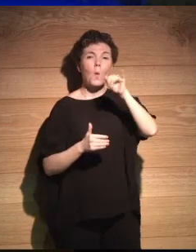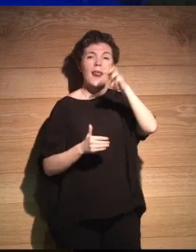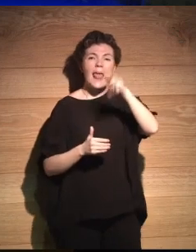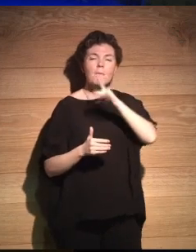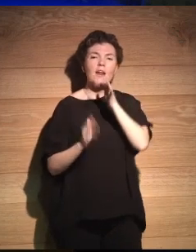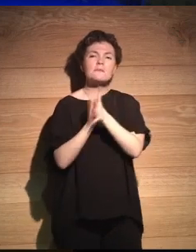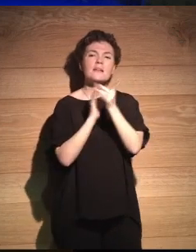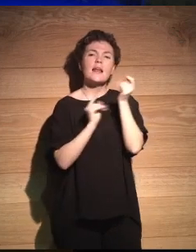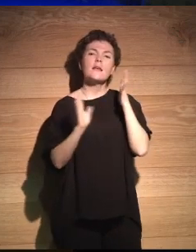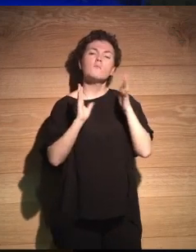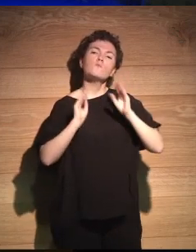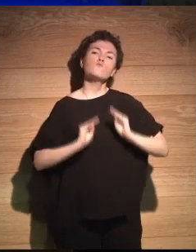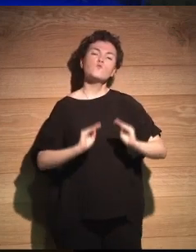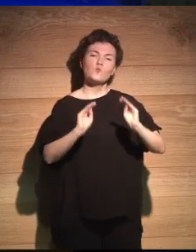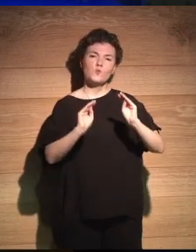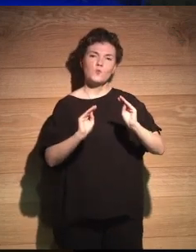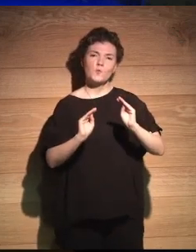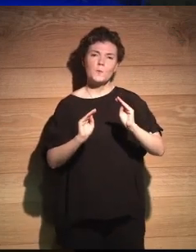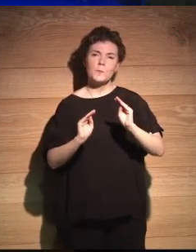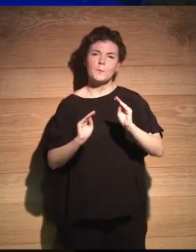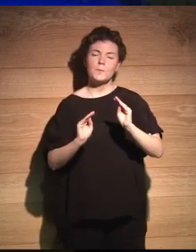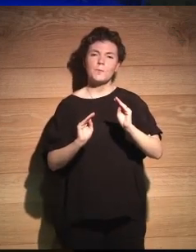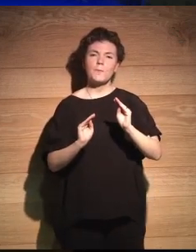su época en